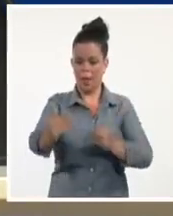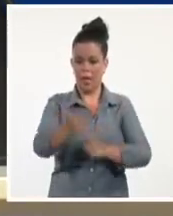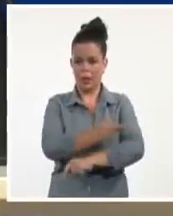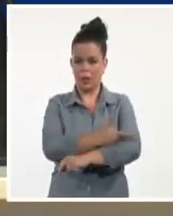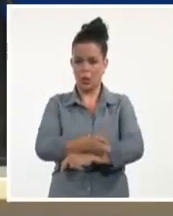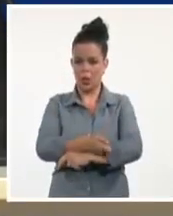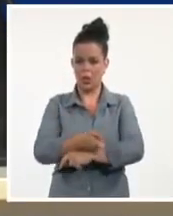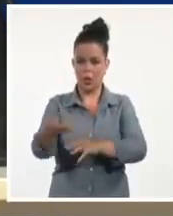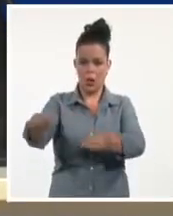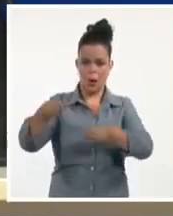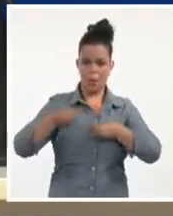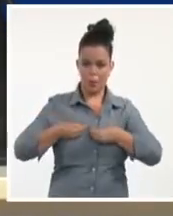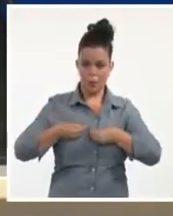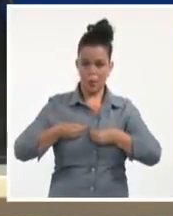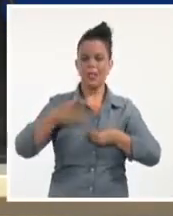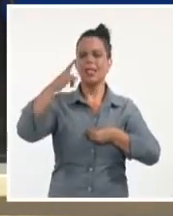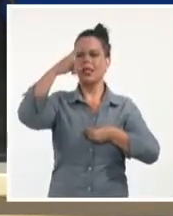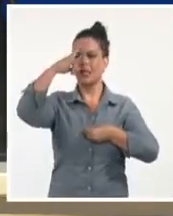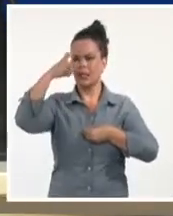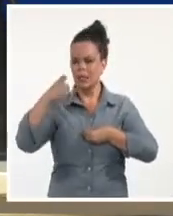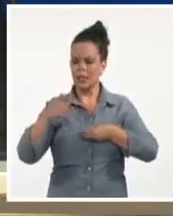positivo en